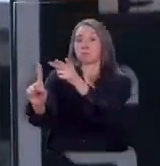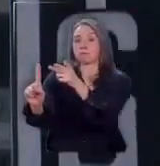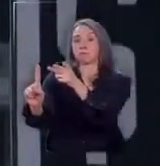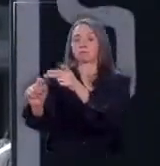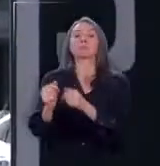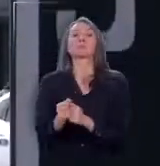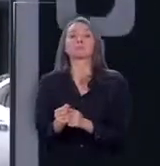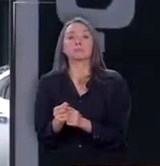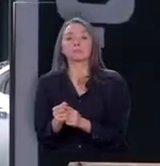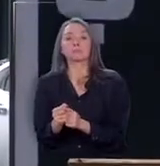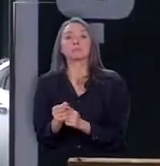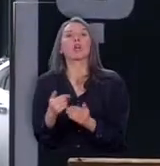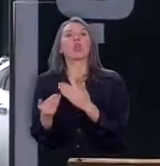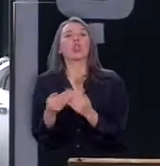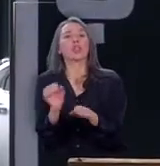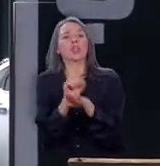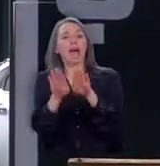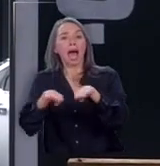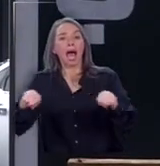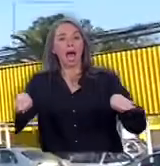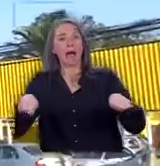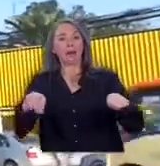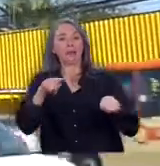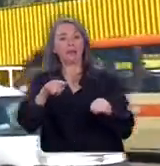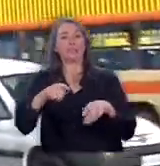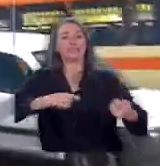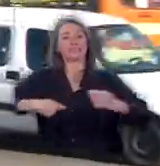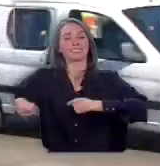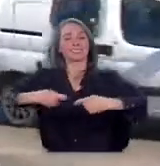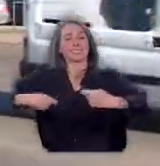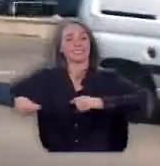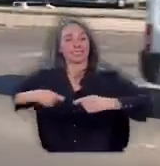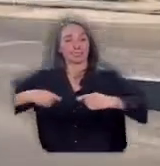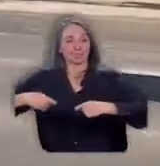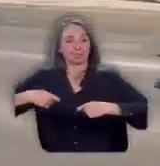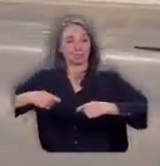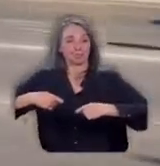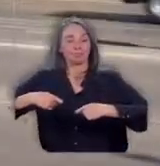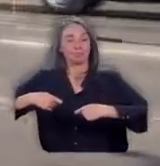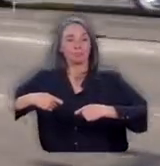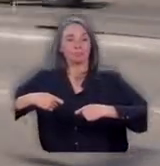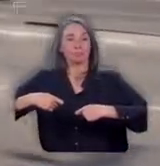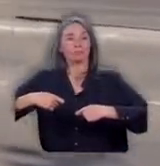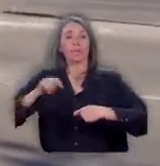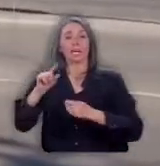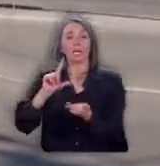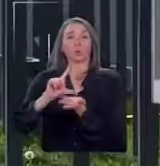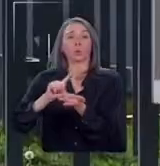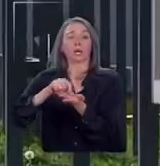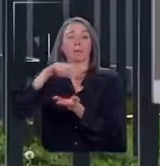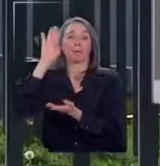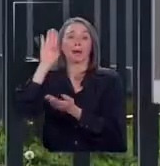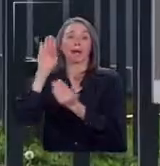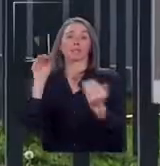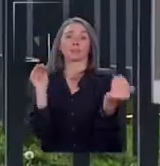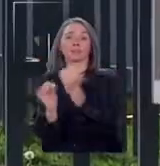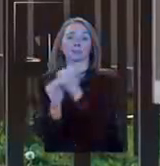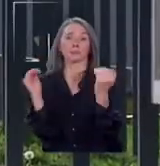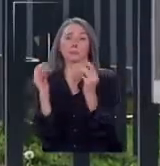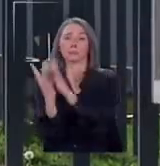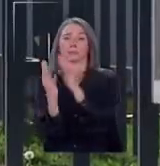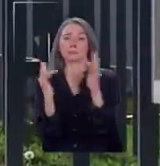el hecho ocurre en el estacionamiento de este centro comercial en uno de los puntos más transitados de La